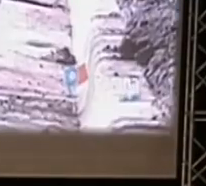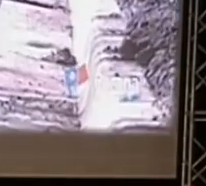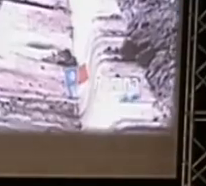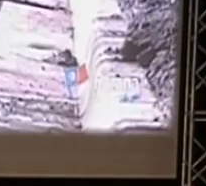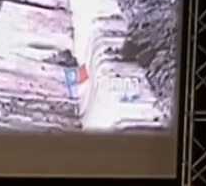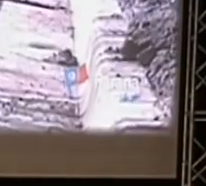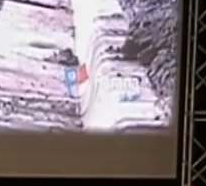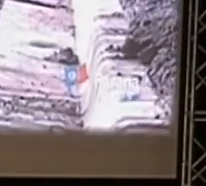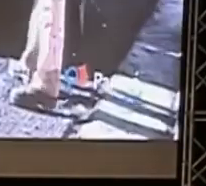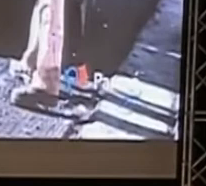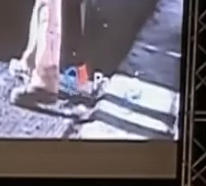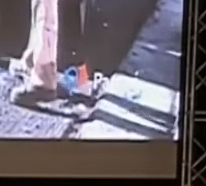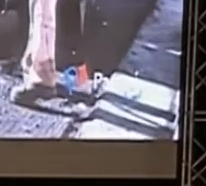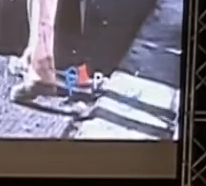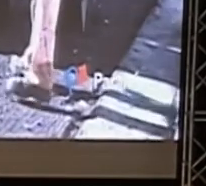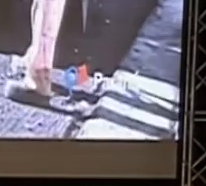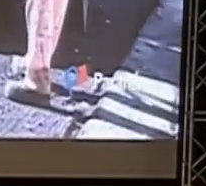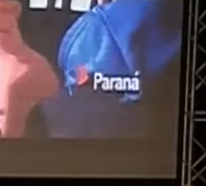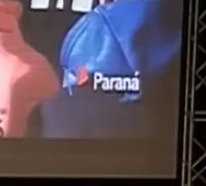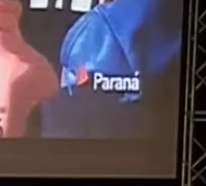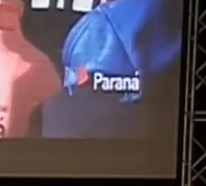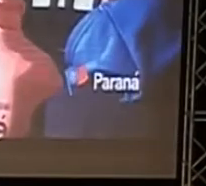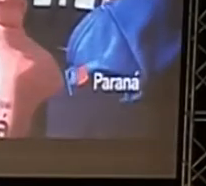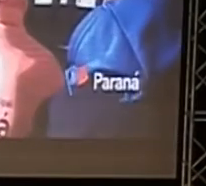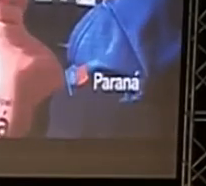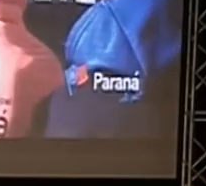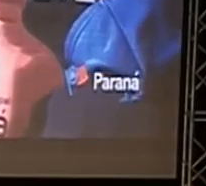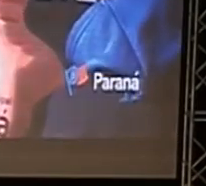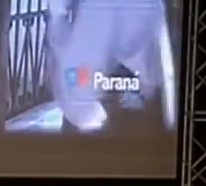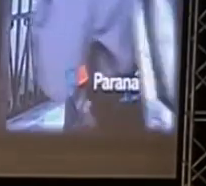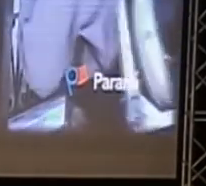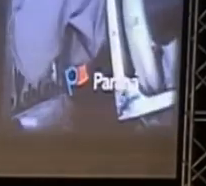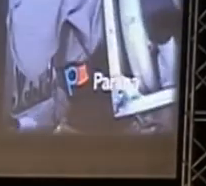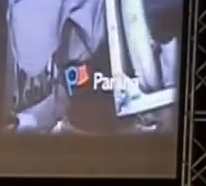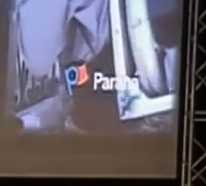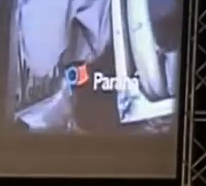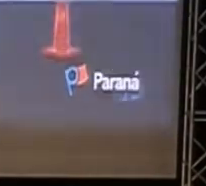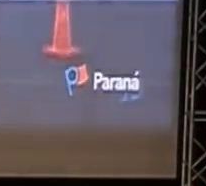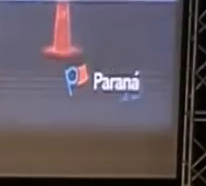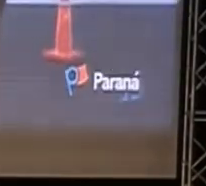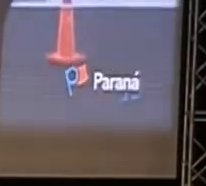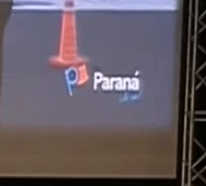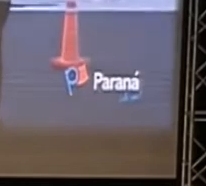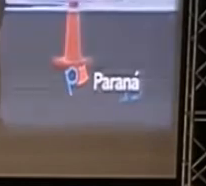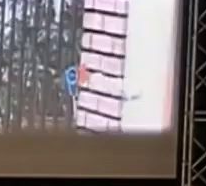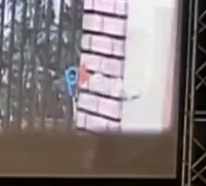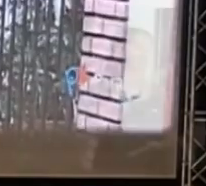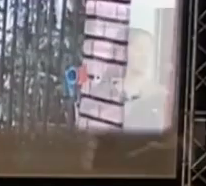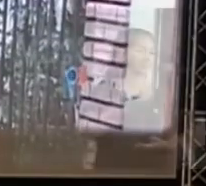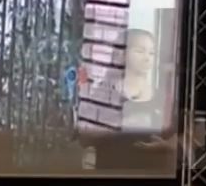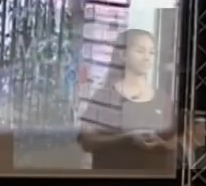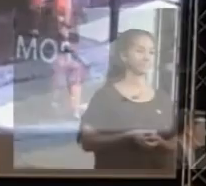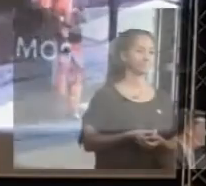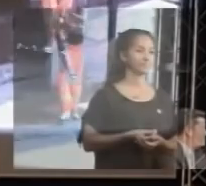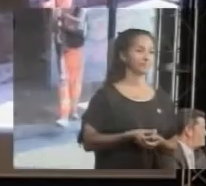carriles exclusivos. Los estudios de tránsito y transporte nos dan que